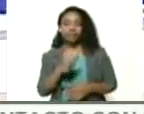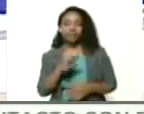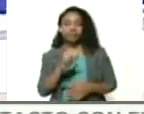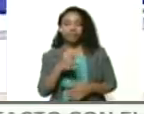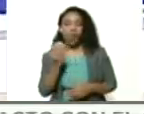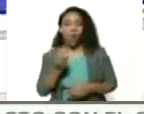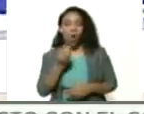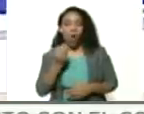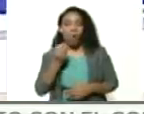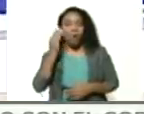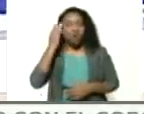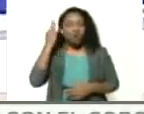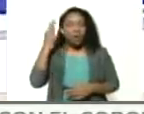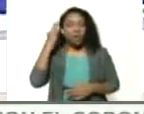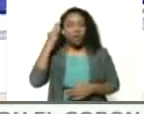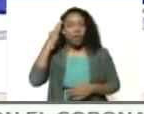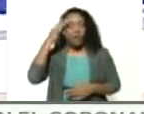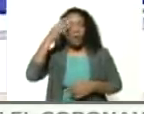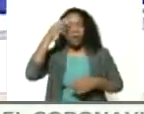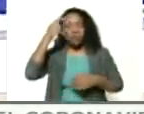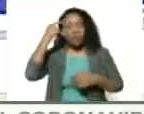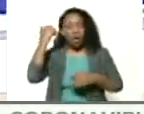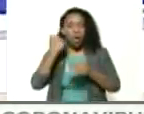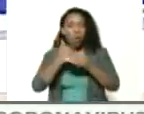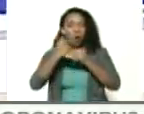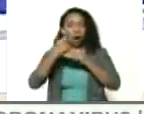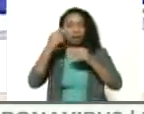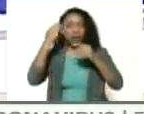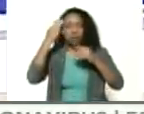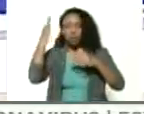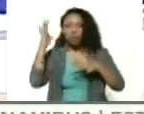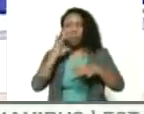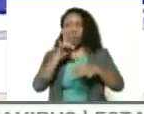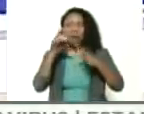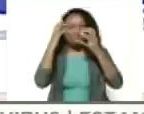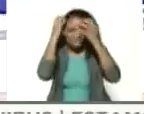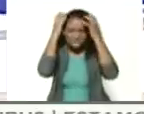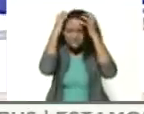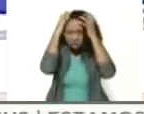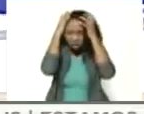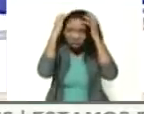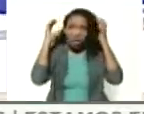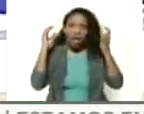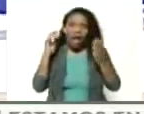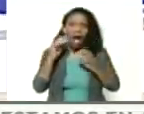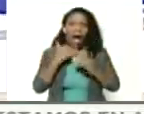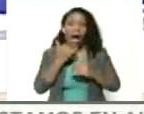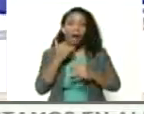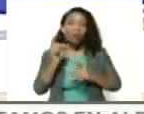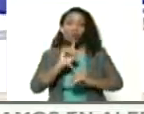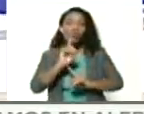un mal sueño, como una pesadilla, como algo increíble.